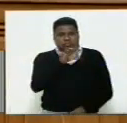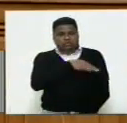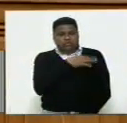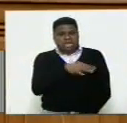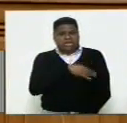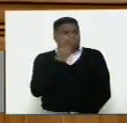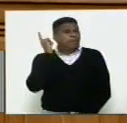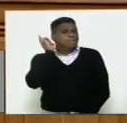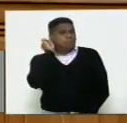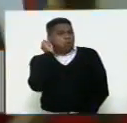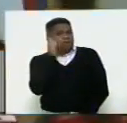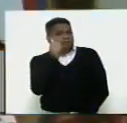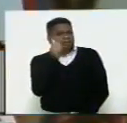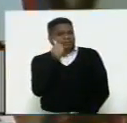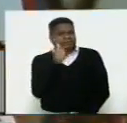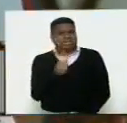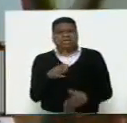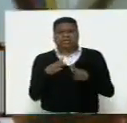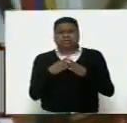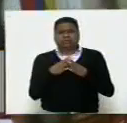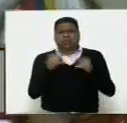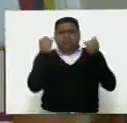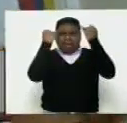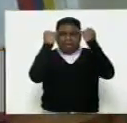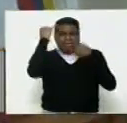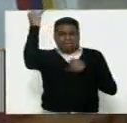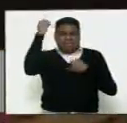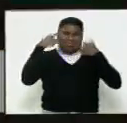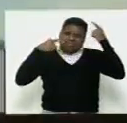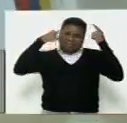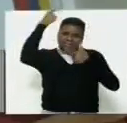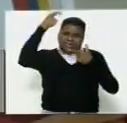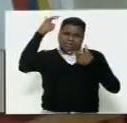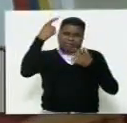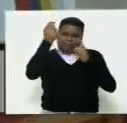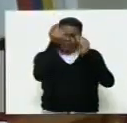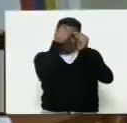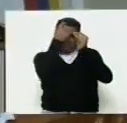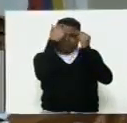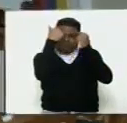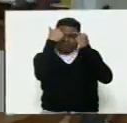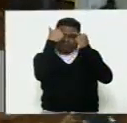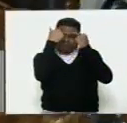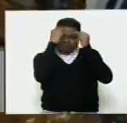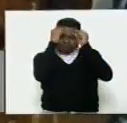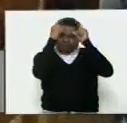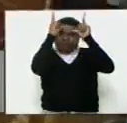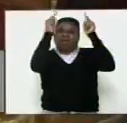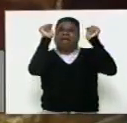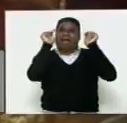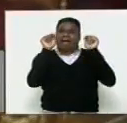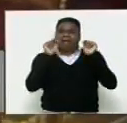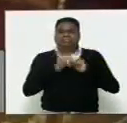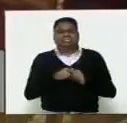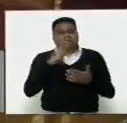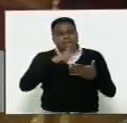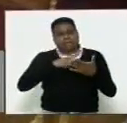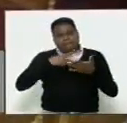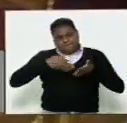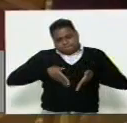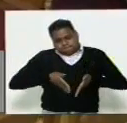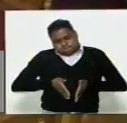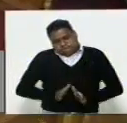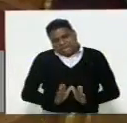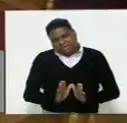y por lo tanto es legado del comandante Hugo Chávez. Nos hace reafirmar que parto humanizado es sobre